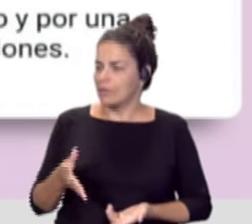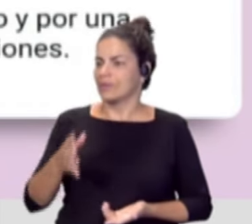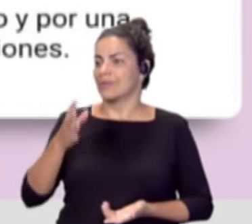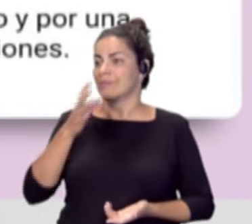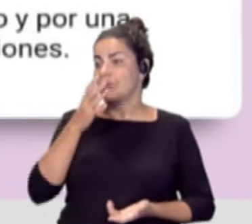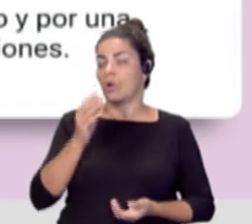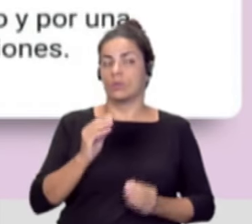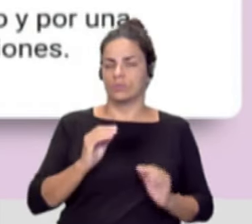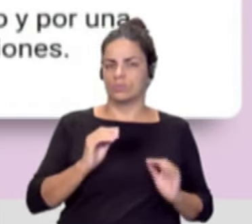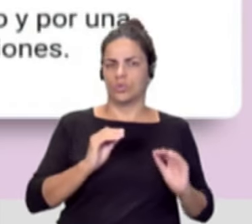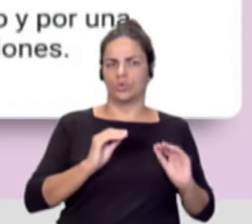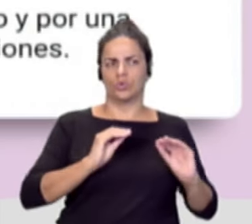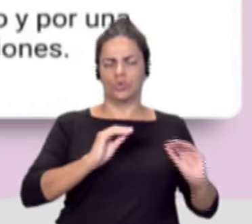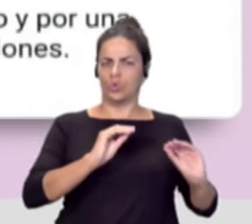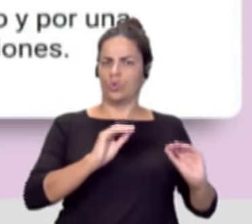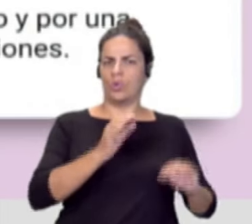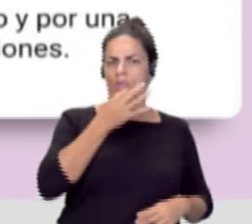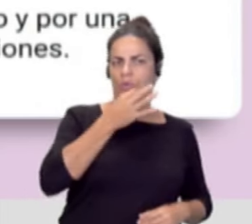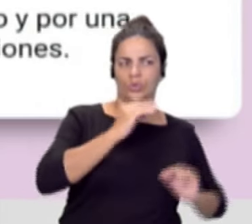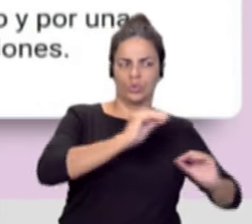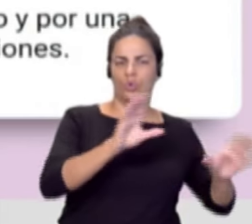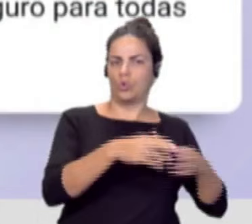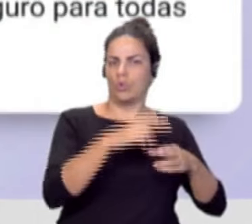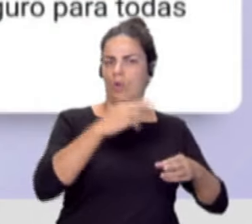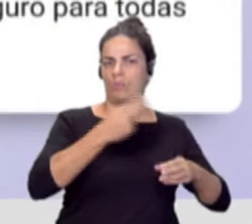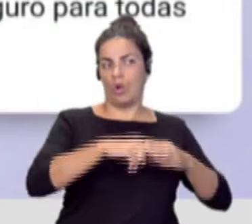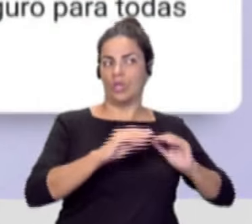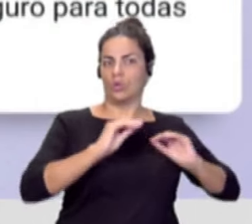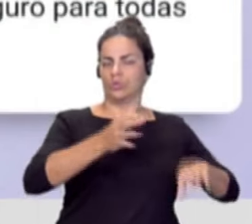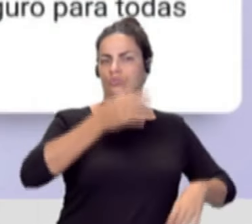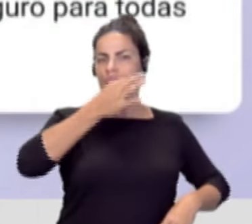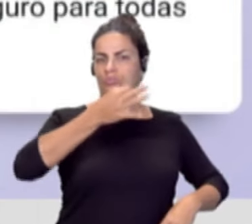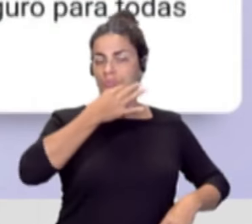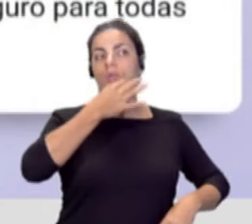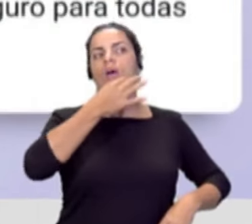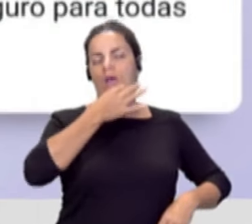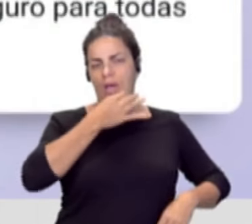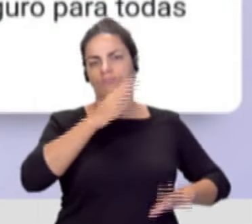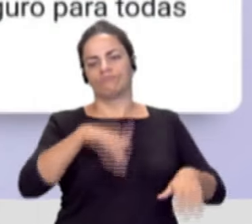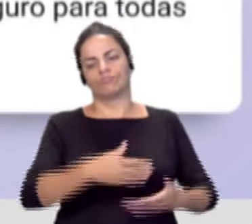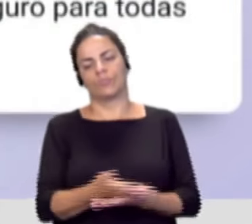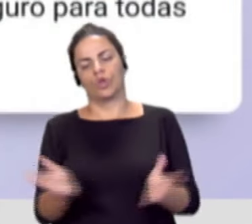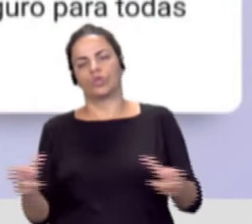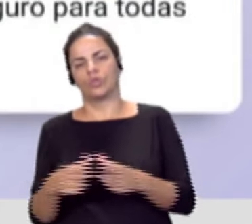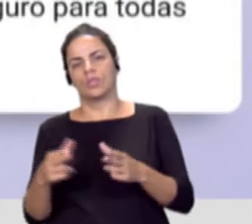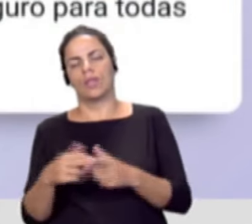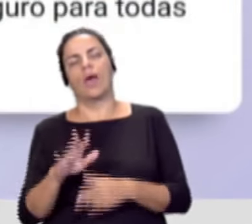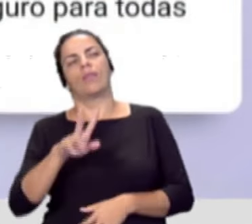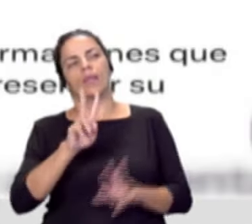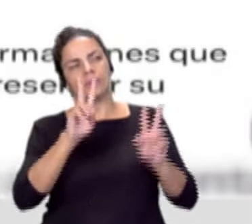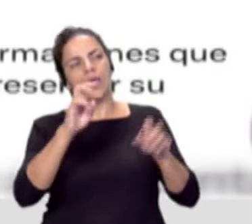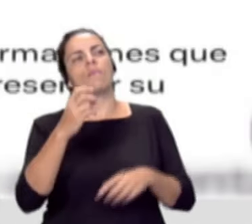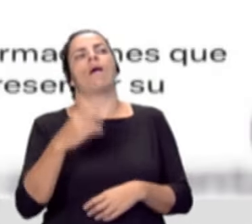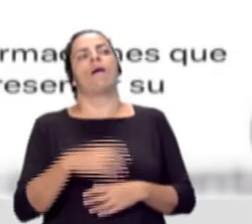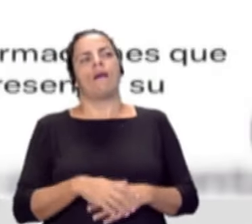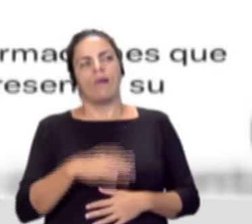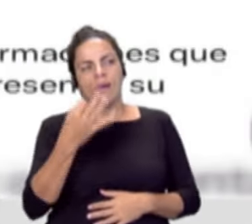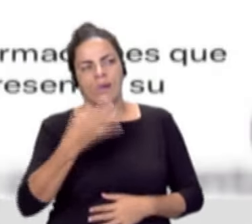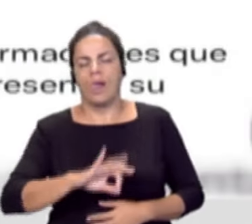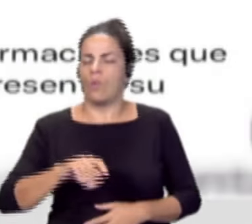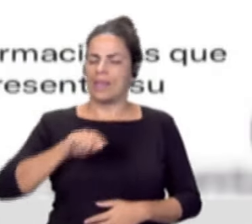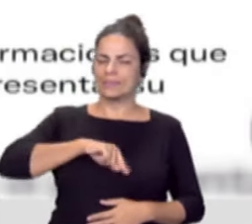su discurso de su partido y el discurso de él mismo, ha conseguido que la sociedad tenga cierta sensibilidad con este tema. Y nos vemos que